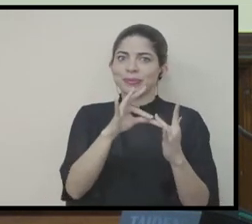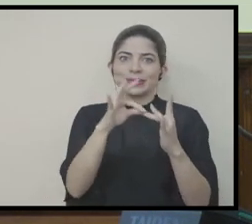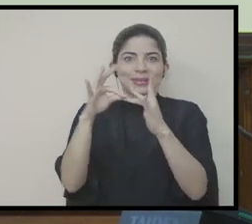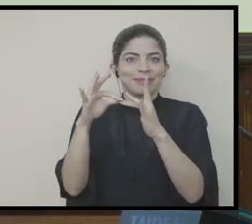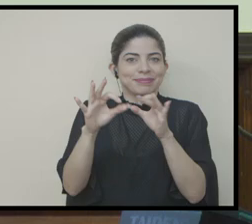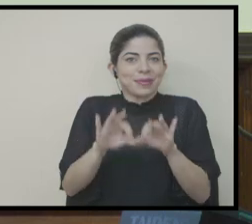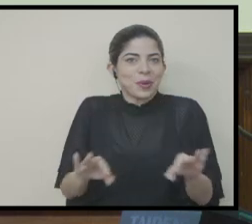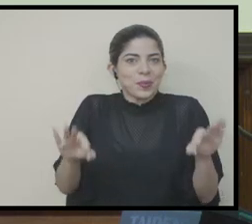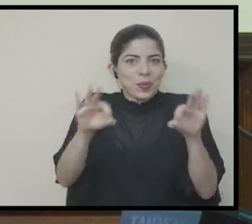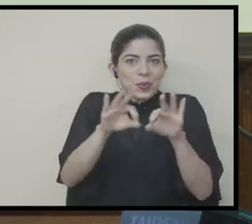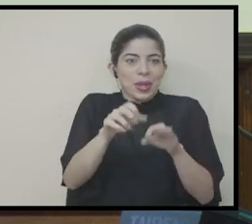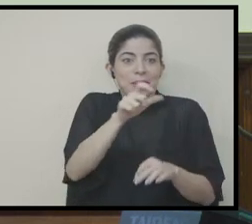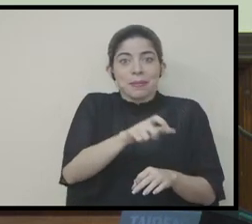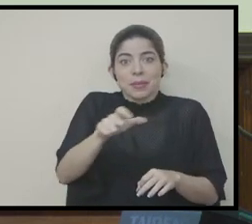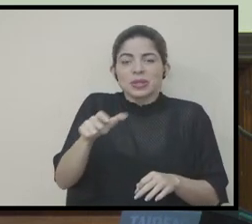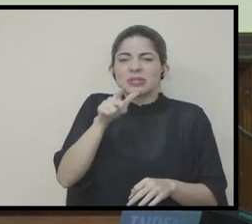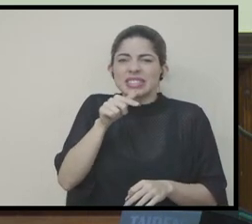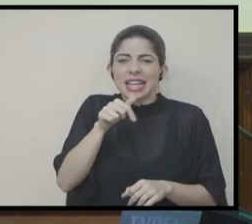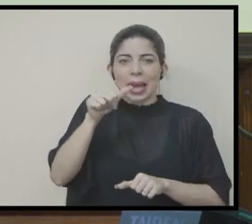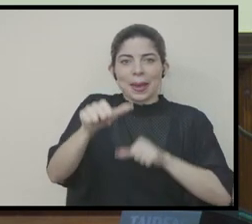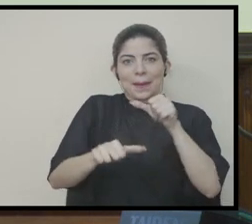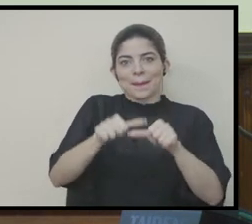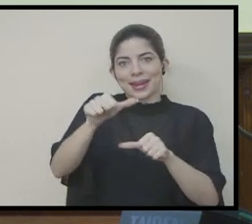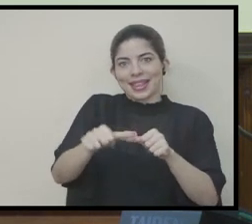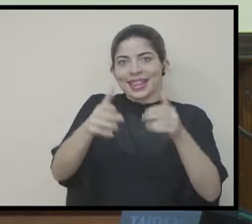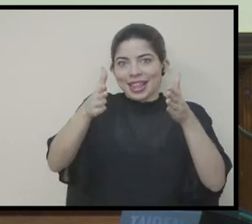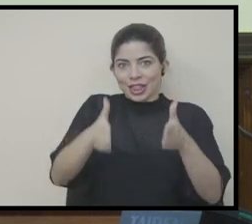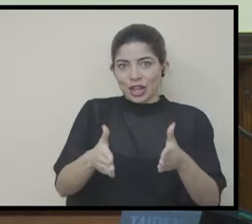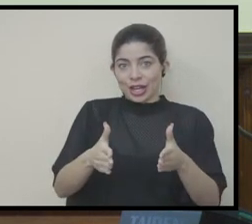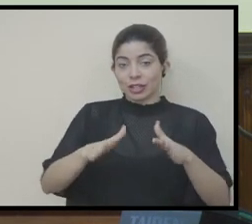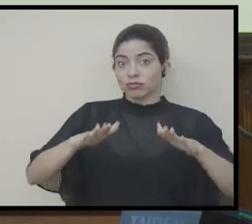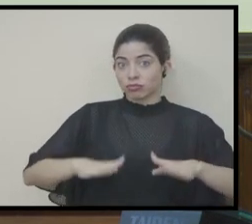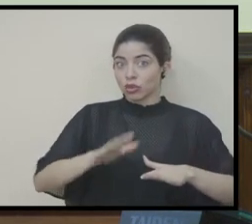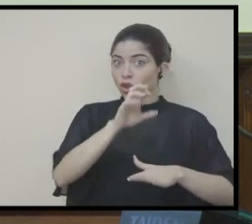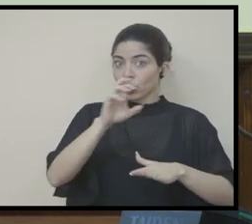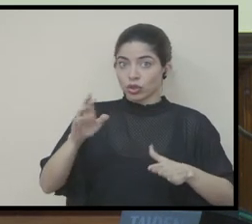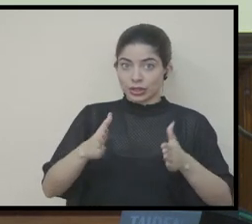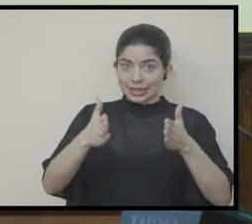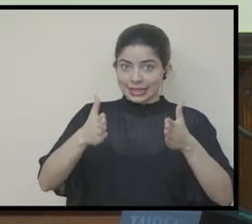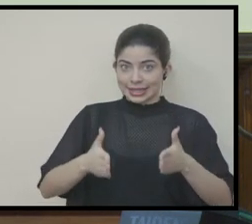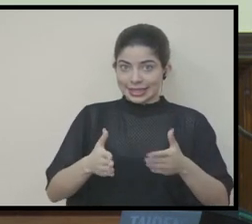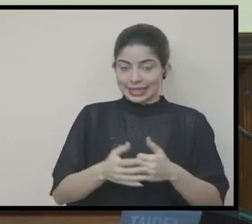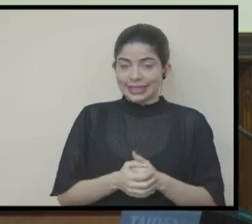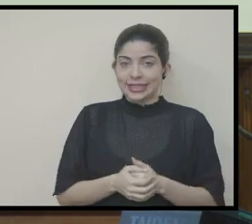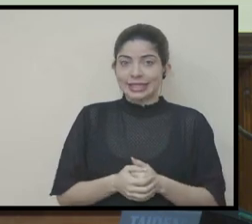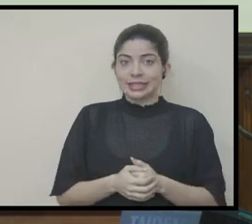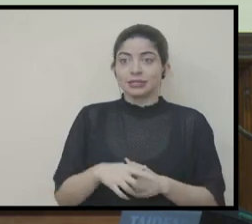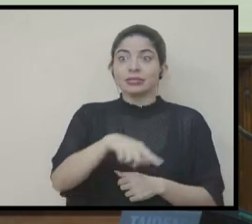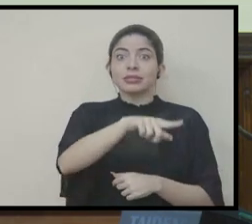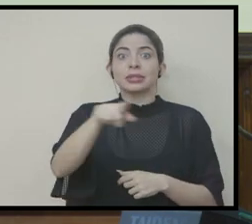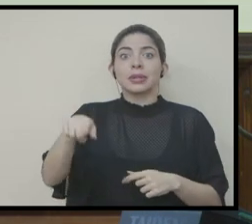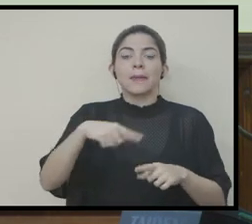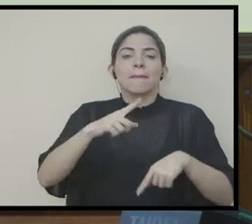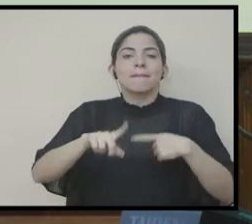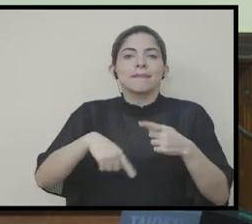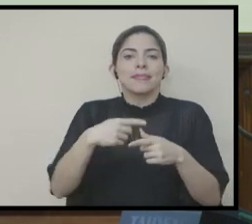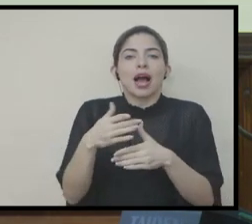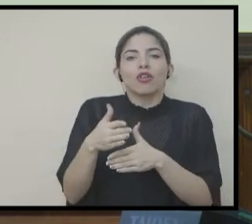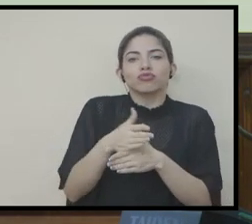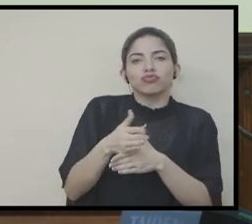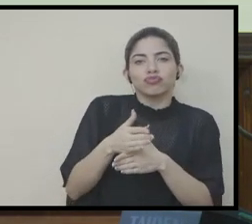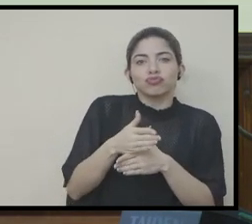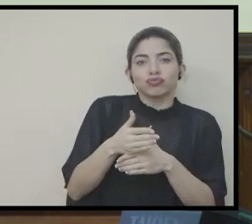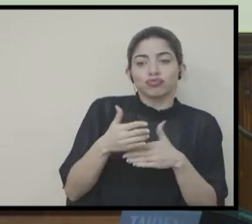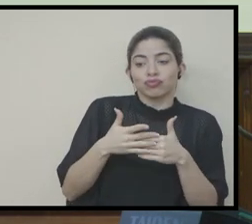de emprendedores y emprendedoras costarricenses con quienes vamos a compartir en